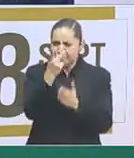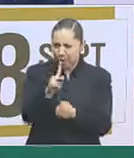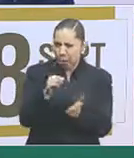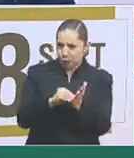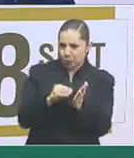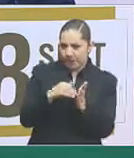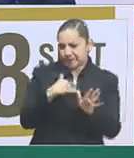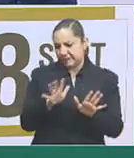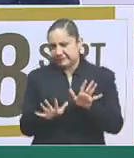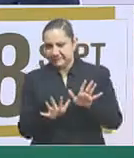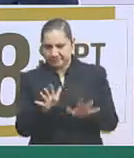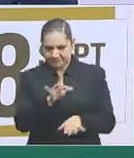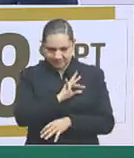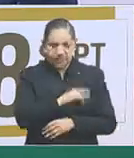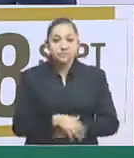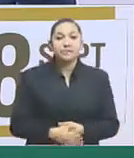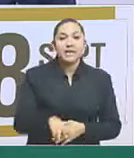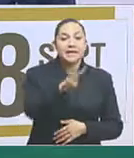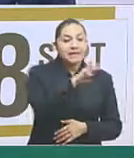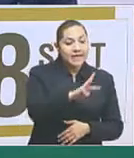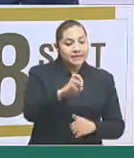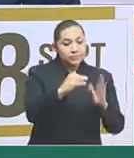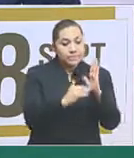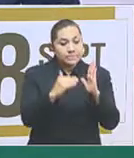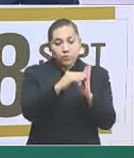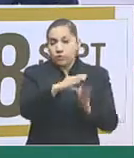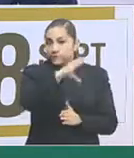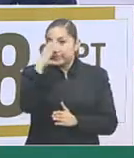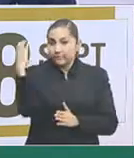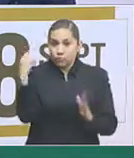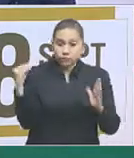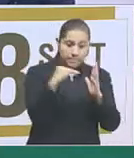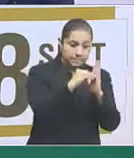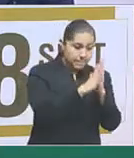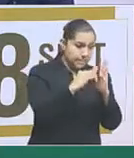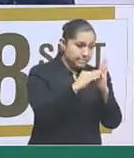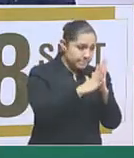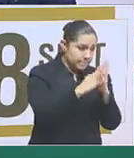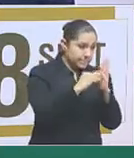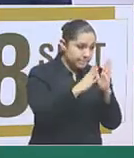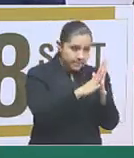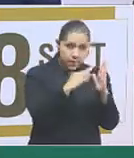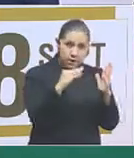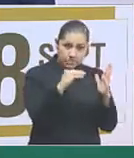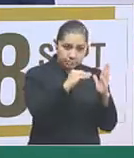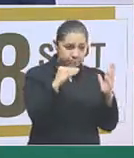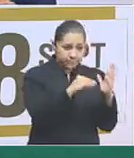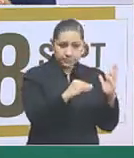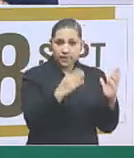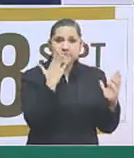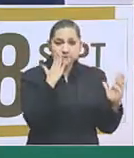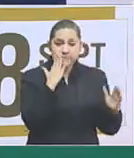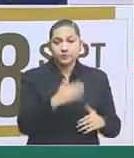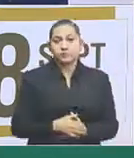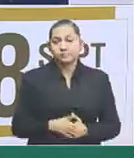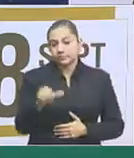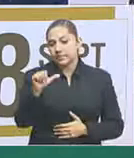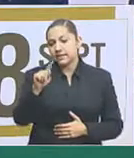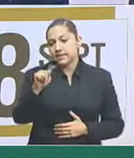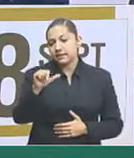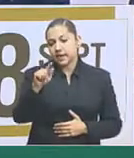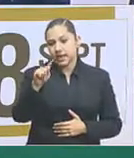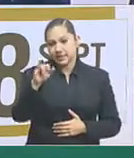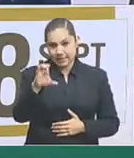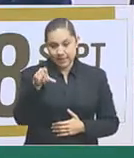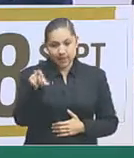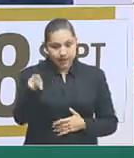millones de fotos son agregadas por día en facebook 300 millones de frutos de acuerdo a the atlantic el número de usuarios de facebook